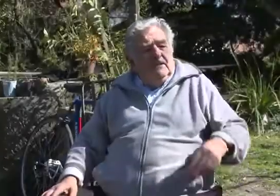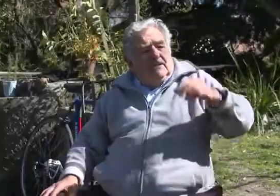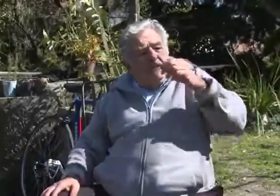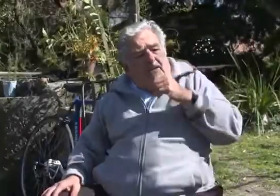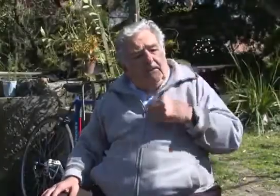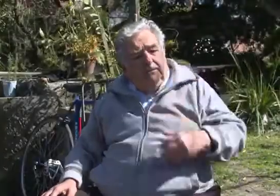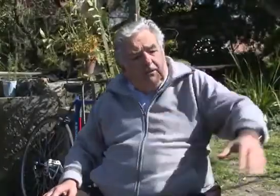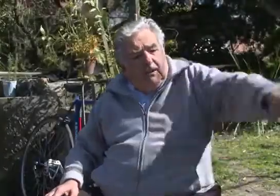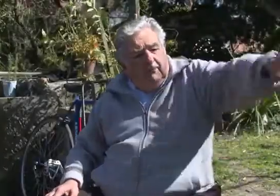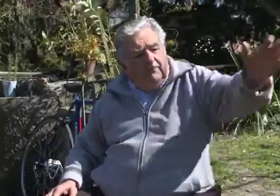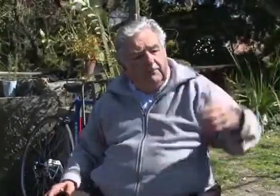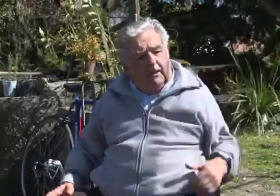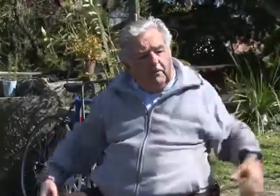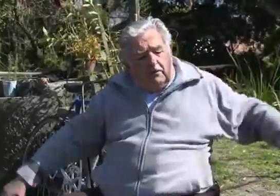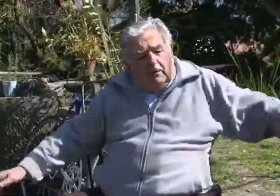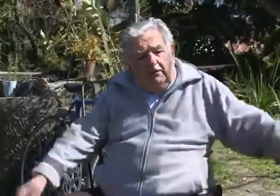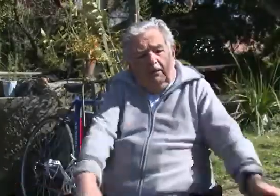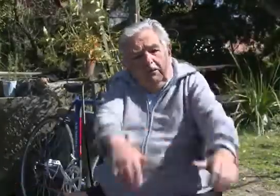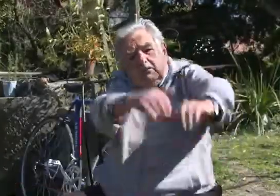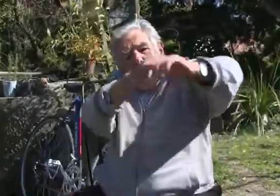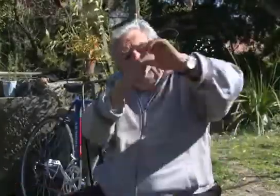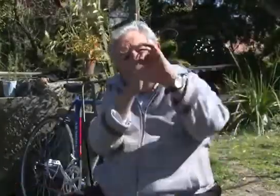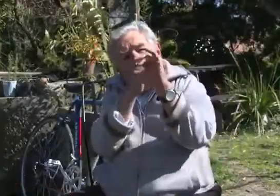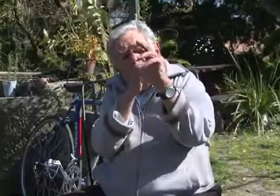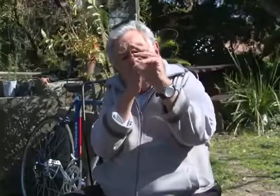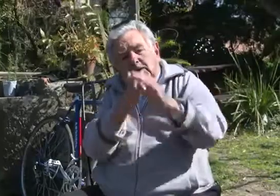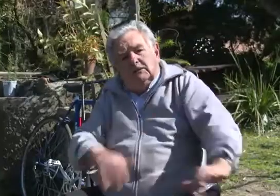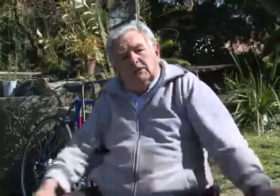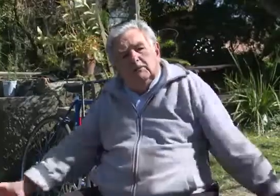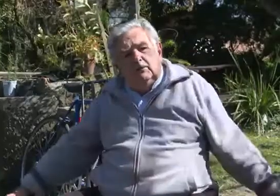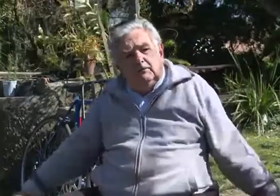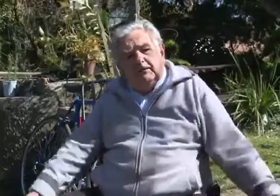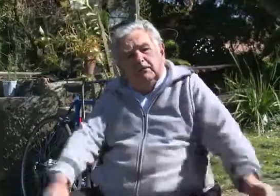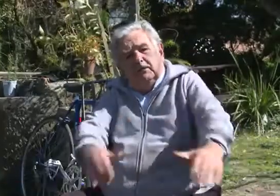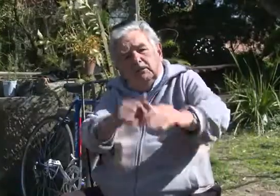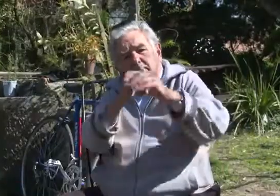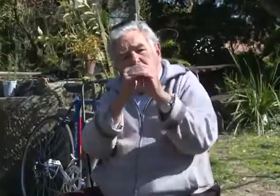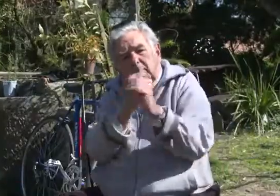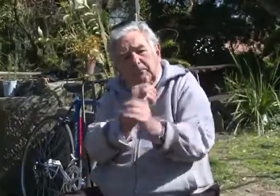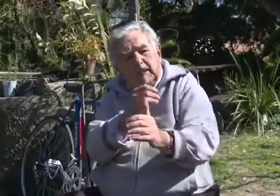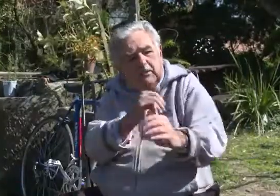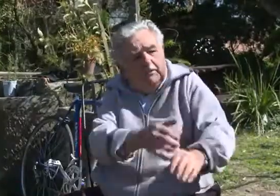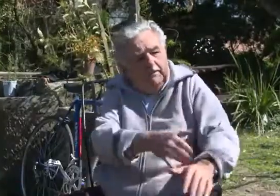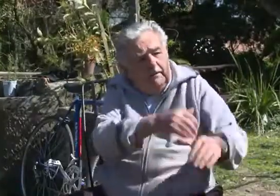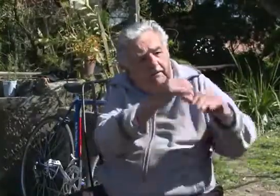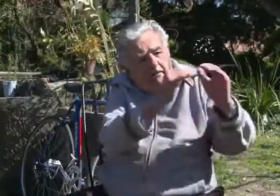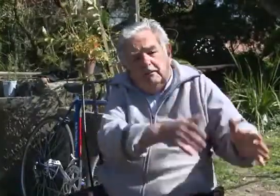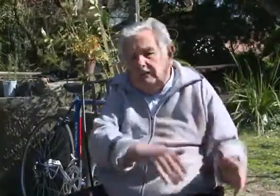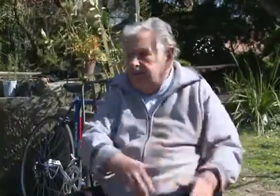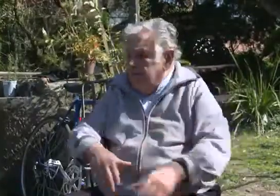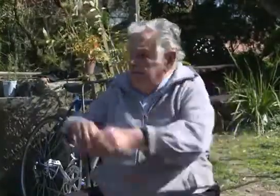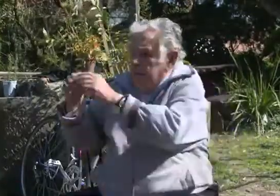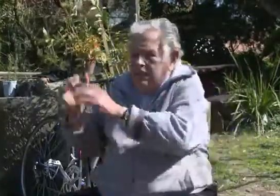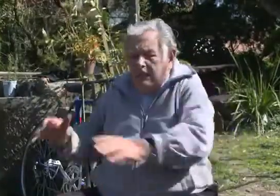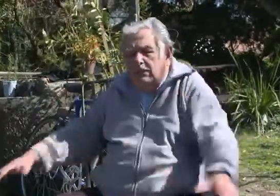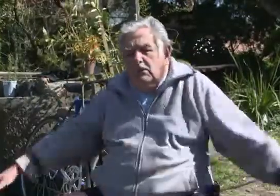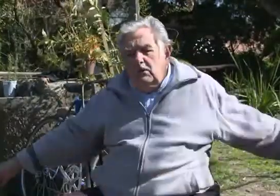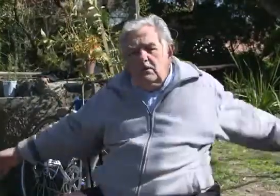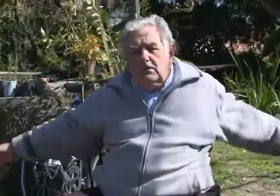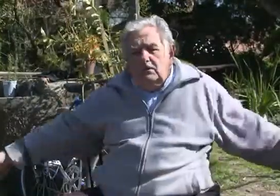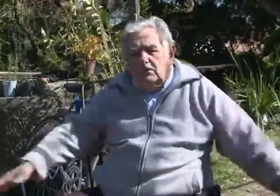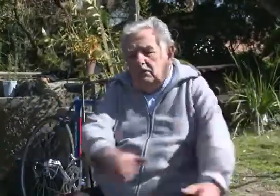Voy de presidente, me ponen la alfombra roja, vienen los tipos con la corneta, se comen un plantón al sol, al pedo, por mí, todo.